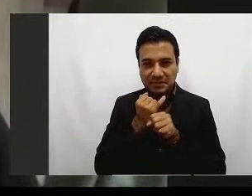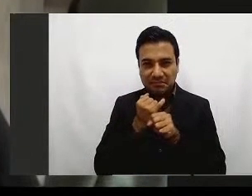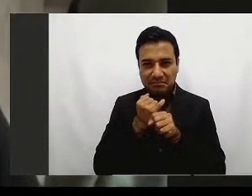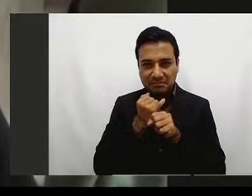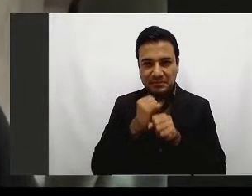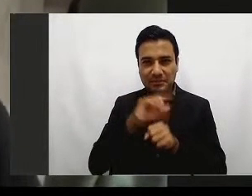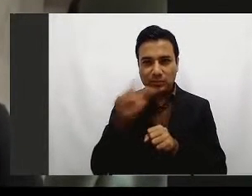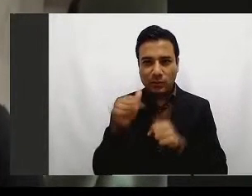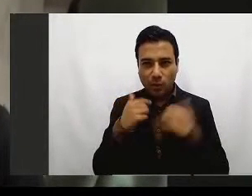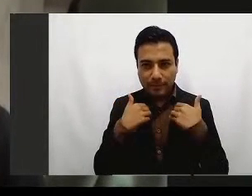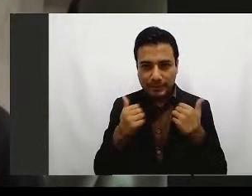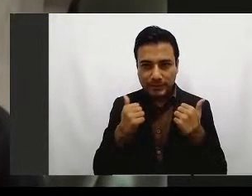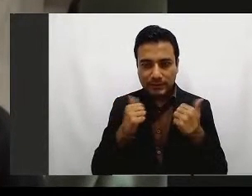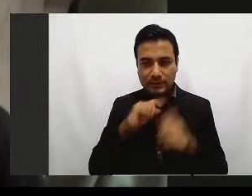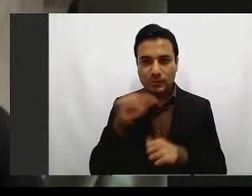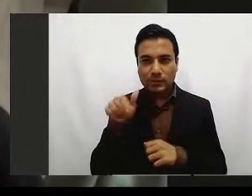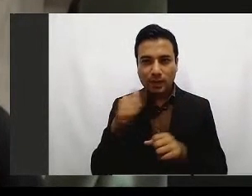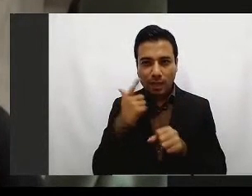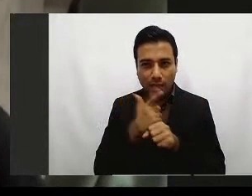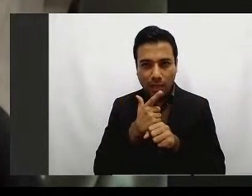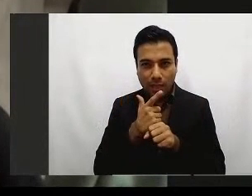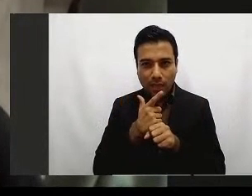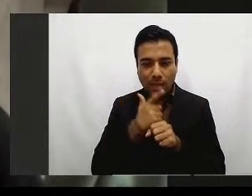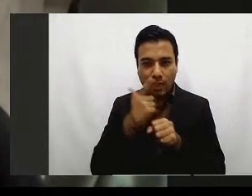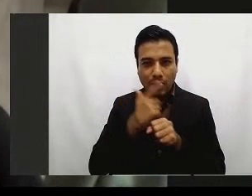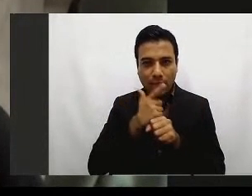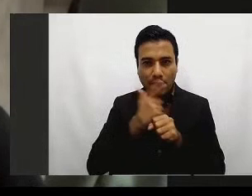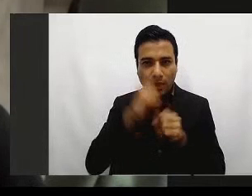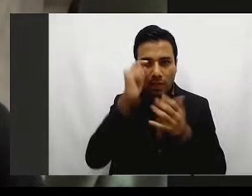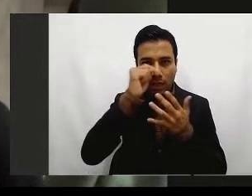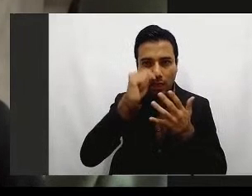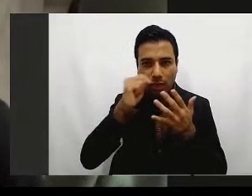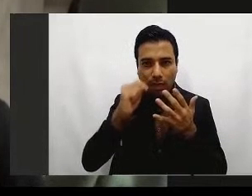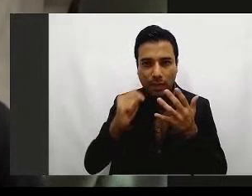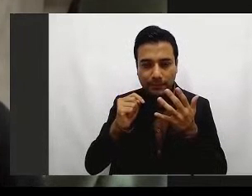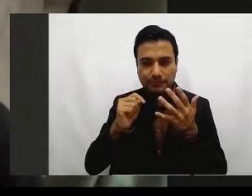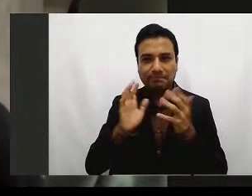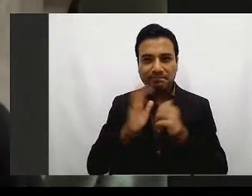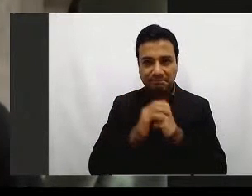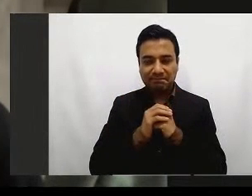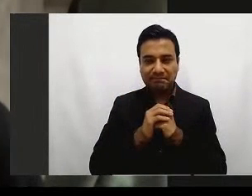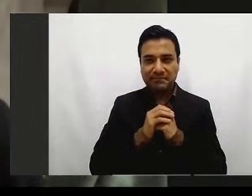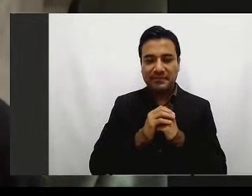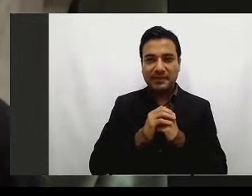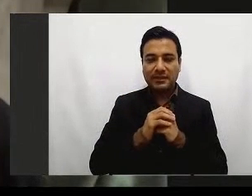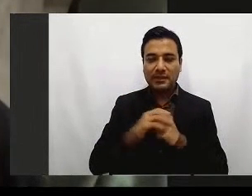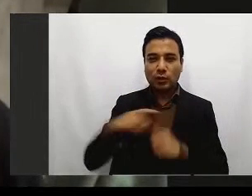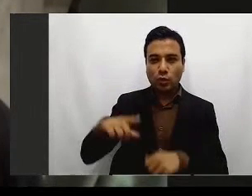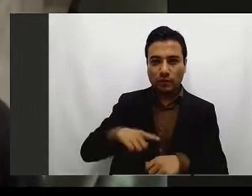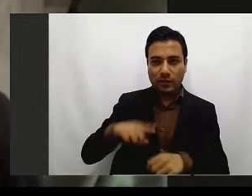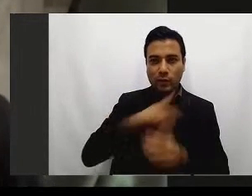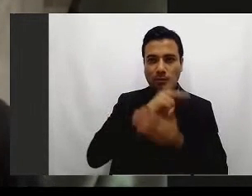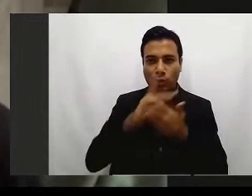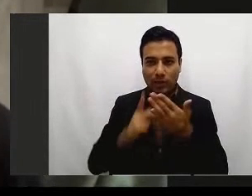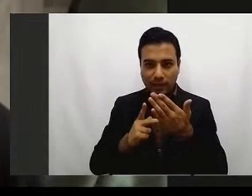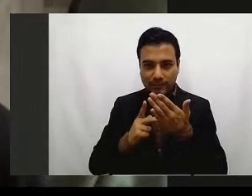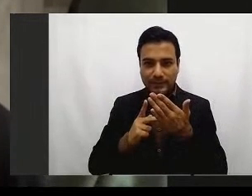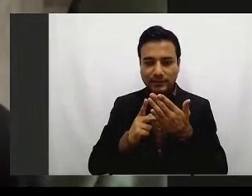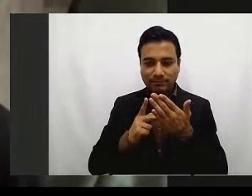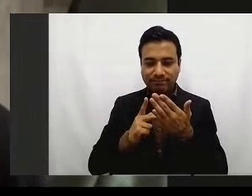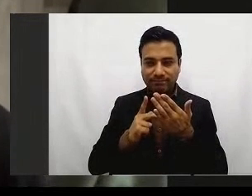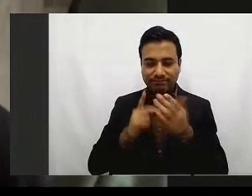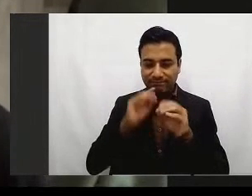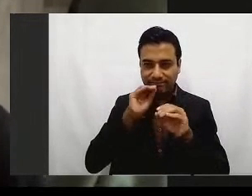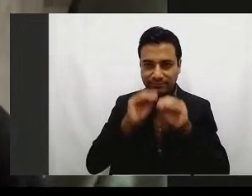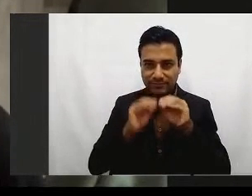el descubrir hallazgos, articular las recomendaciones de políticas, y con este